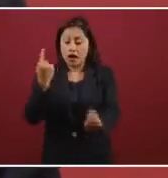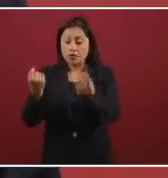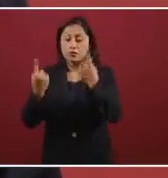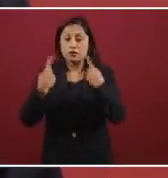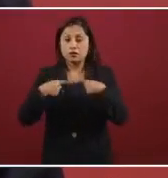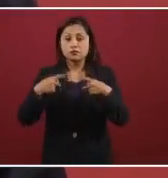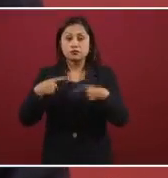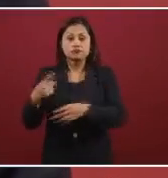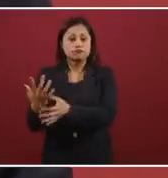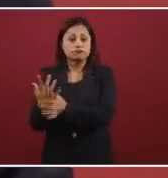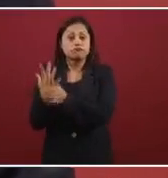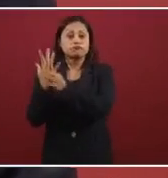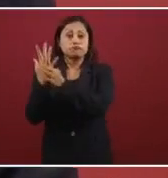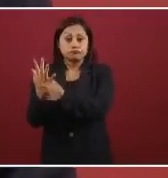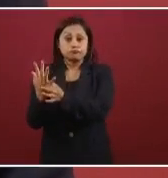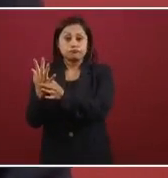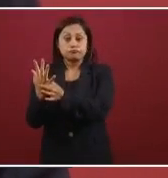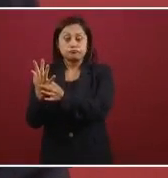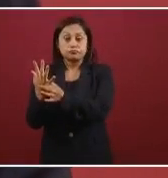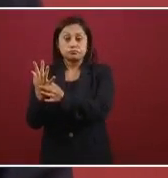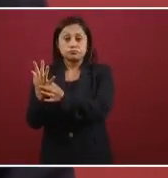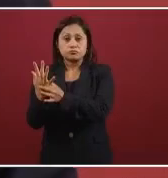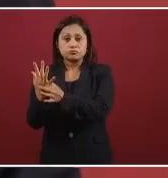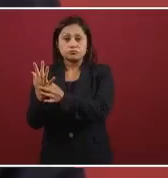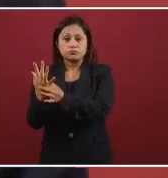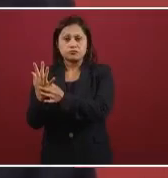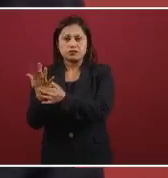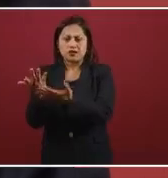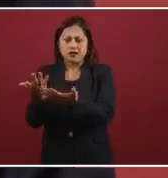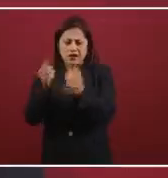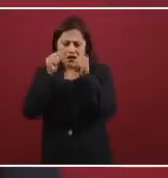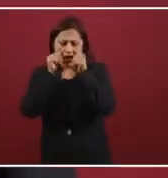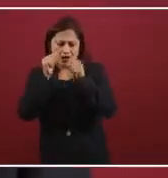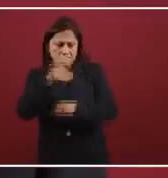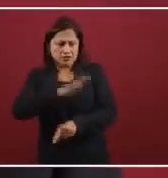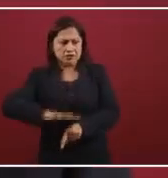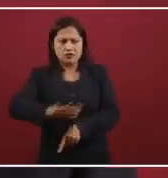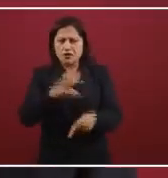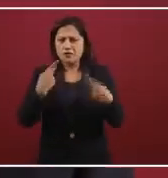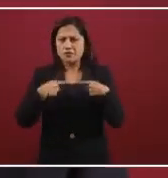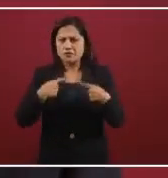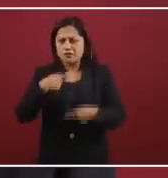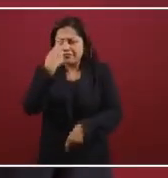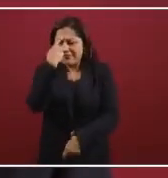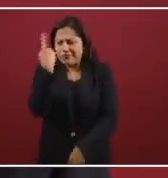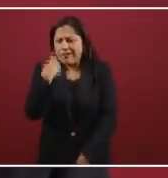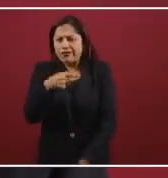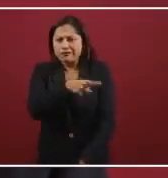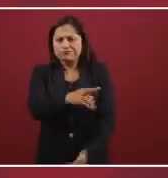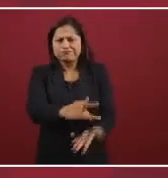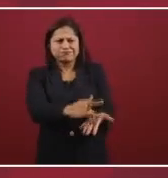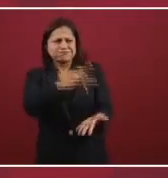versión de que para qué se le sirve al pueblo si no agradece.